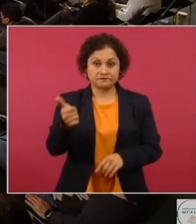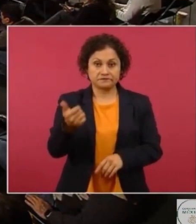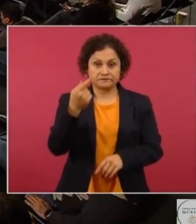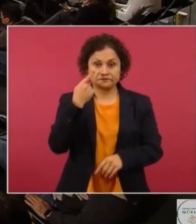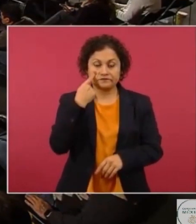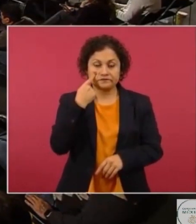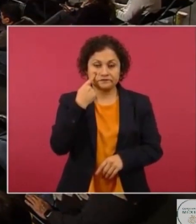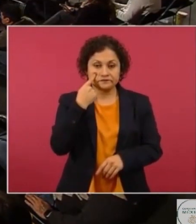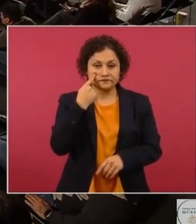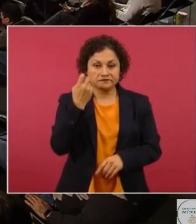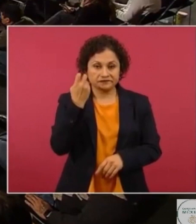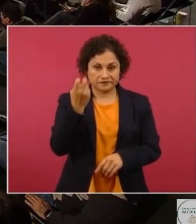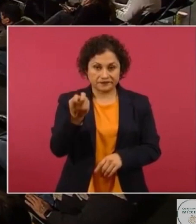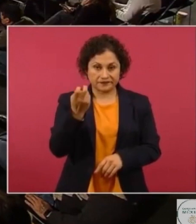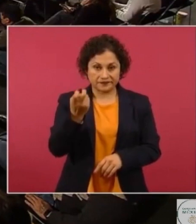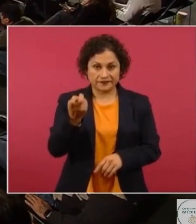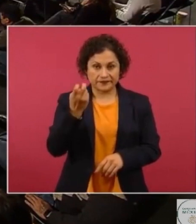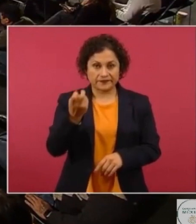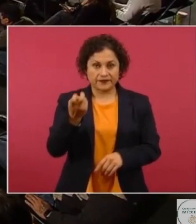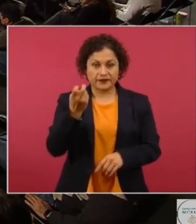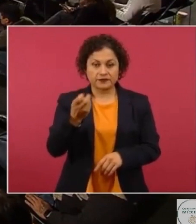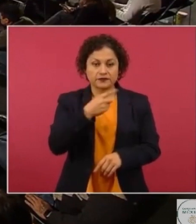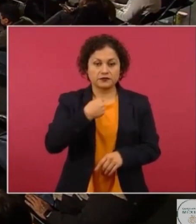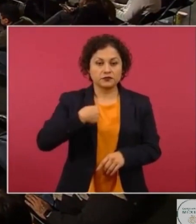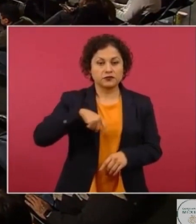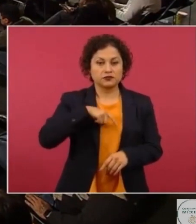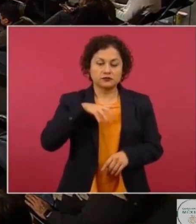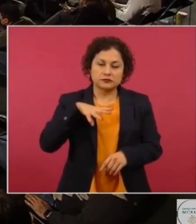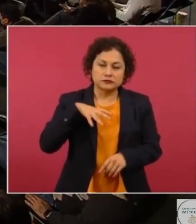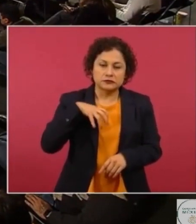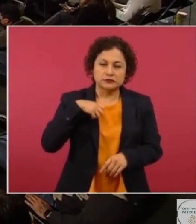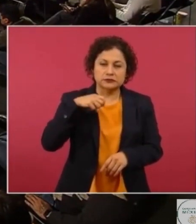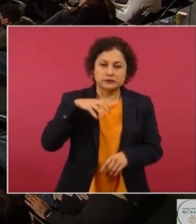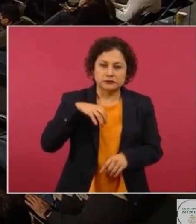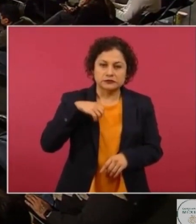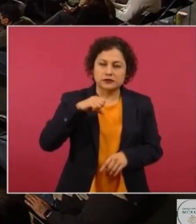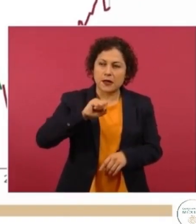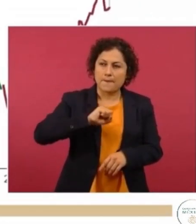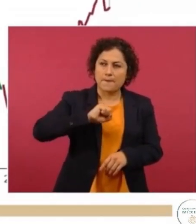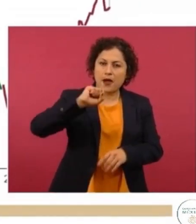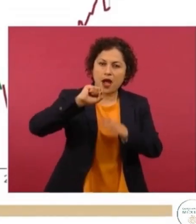es nuestro reto, la inflación,